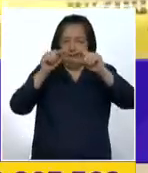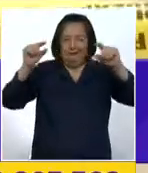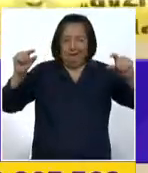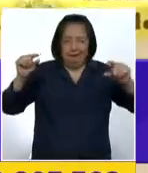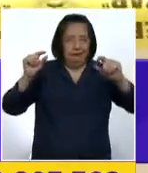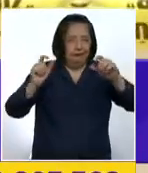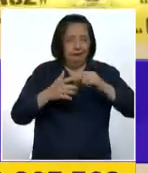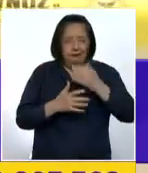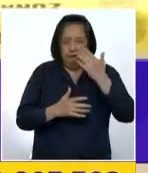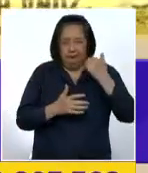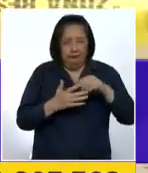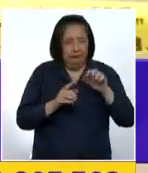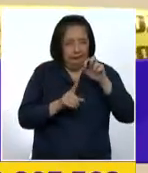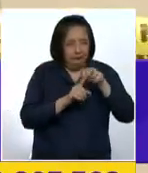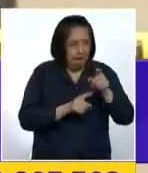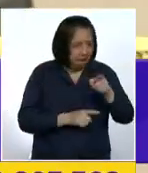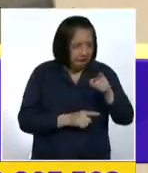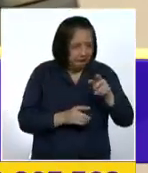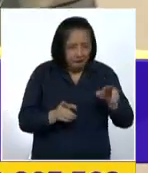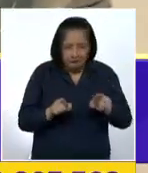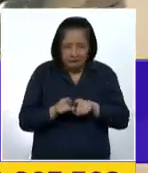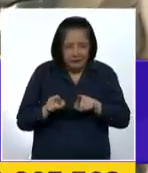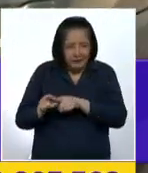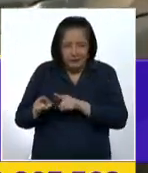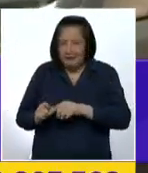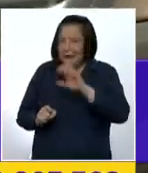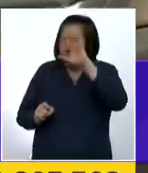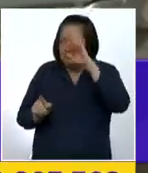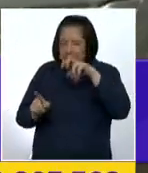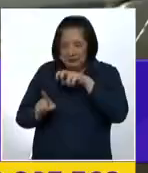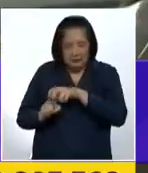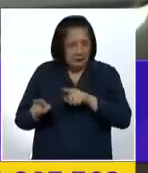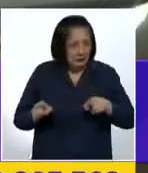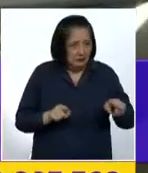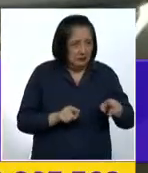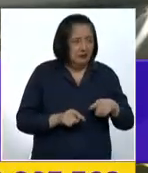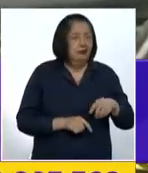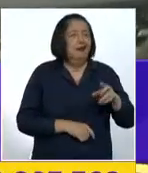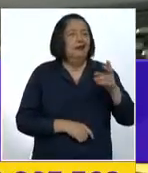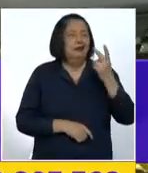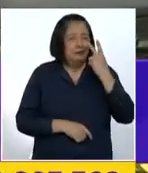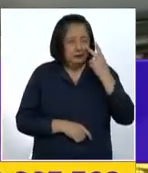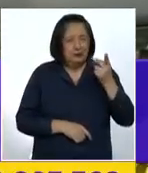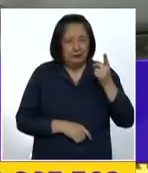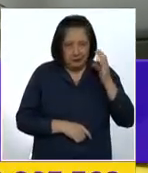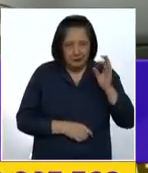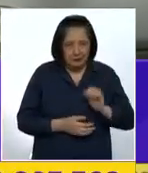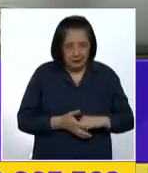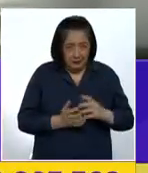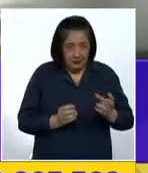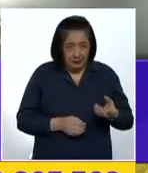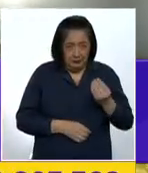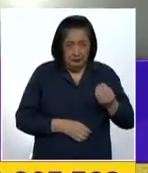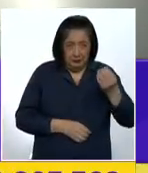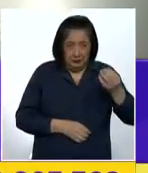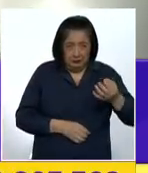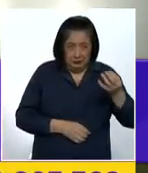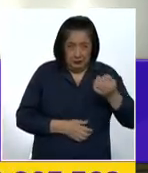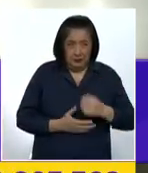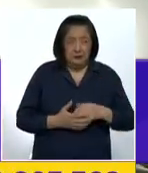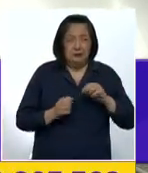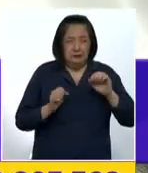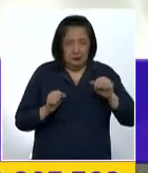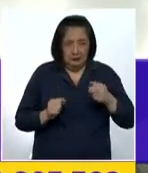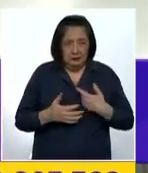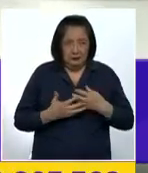pues no se pueda reconocer el vehículo que aparece en las cámaras de seguridad. Astutos se creían, pero ¿cómo es que realmente